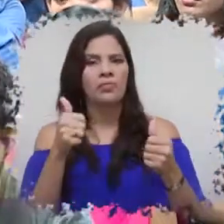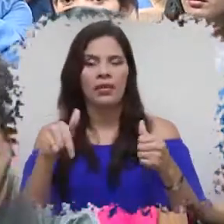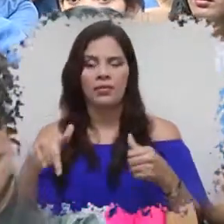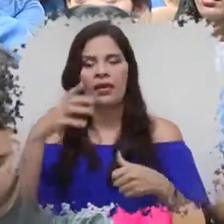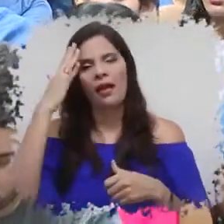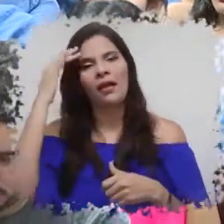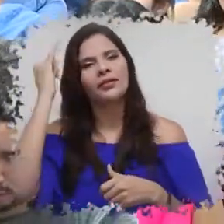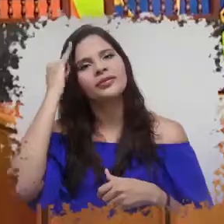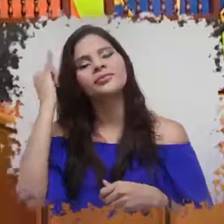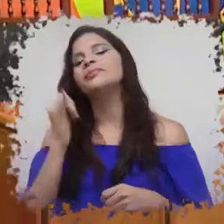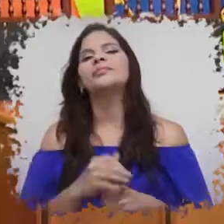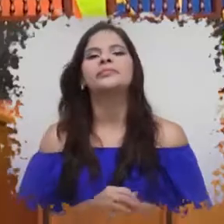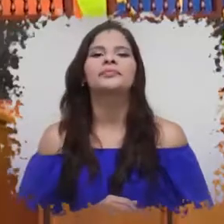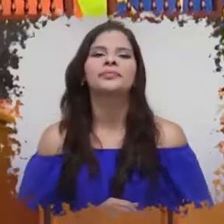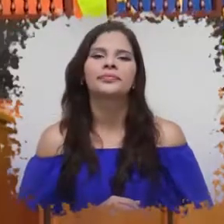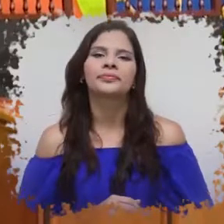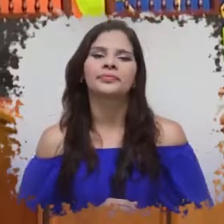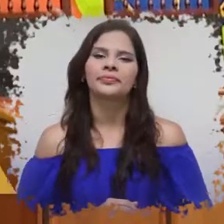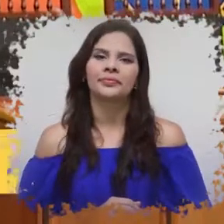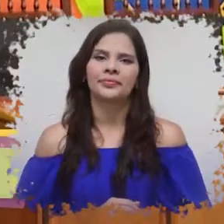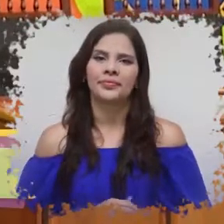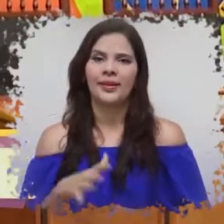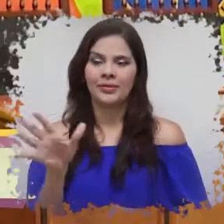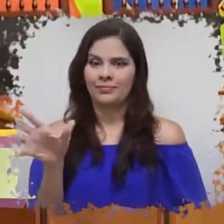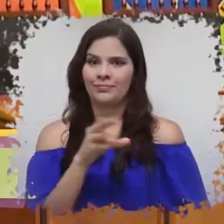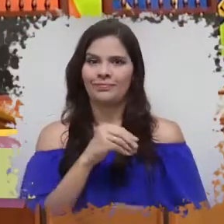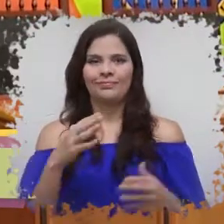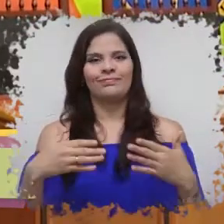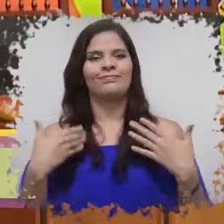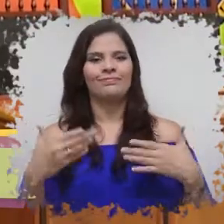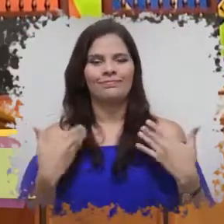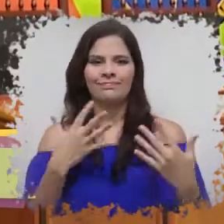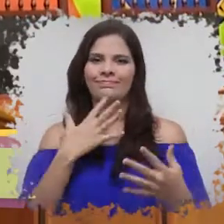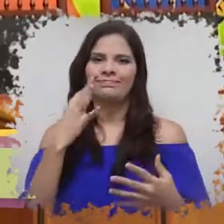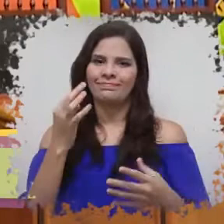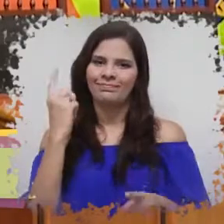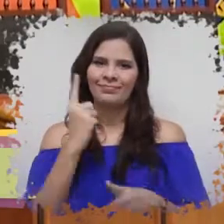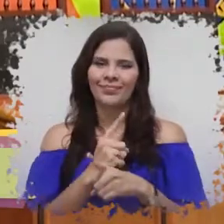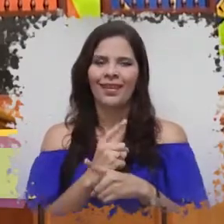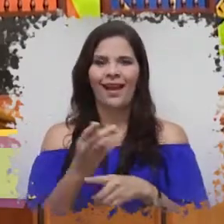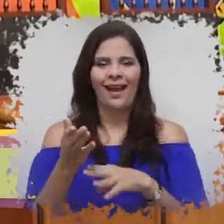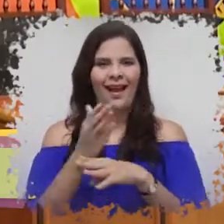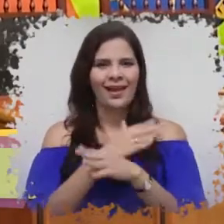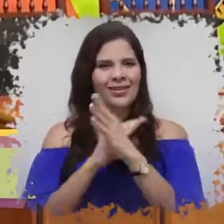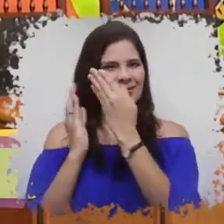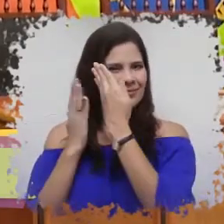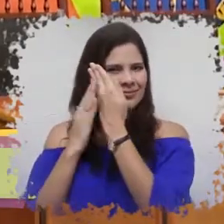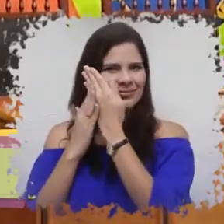gestión académica. Estamos muy satisfechos y eso se demuestra, por ejemplo, en los resultados del simulacro